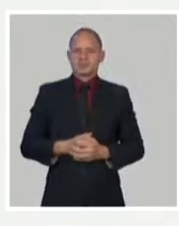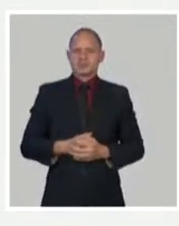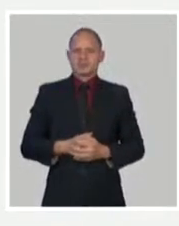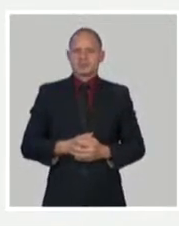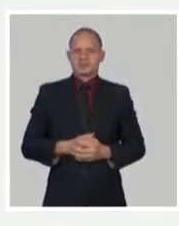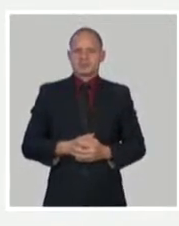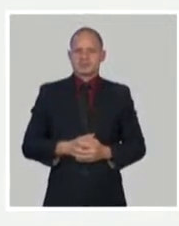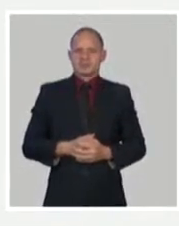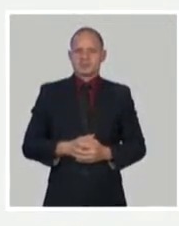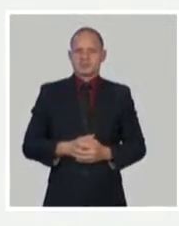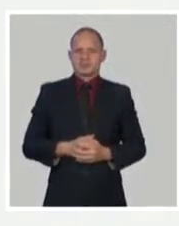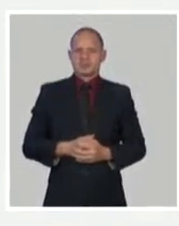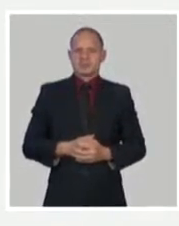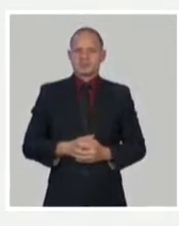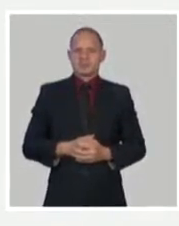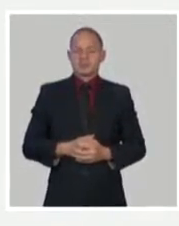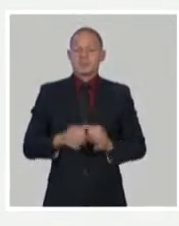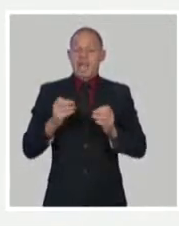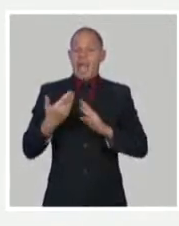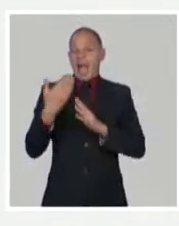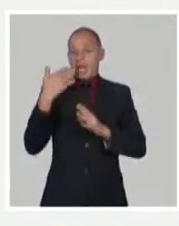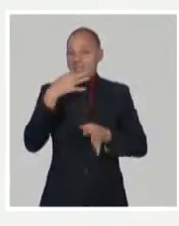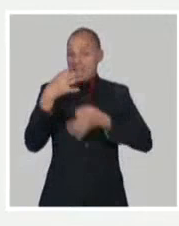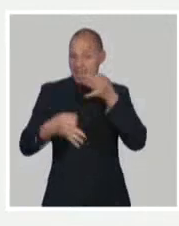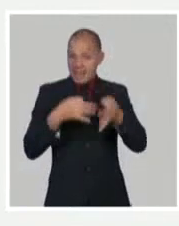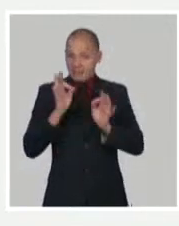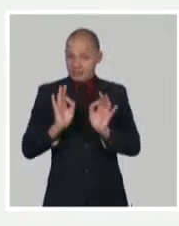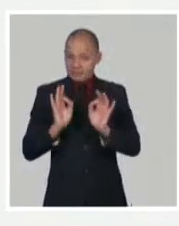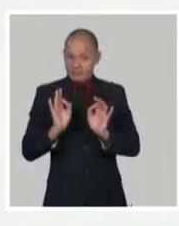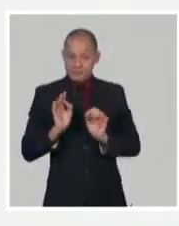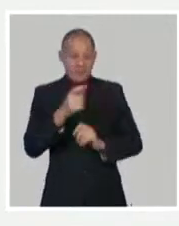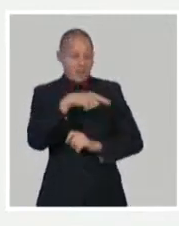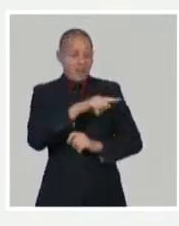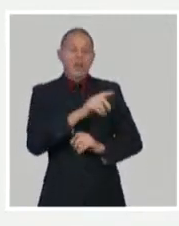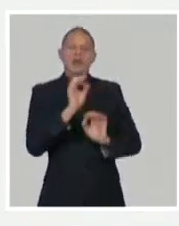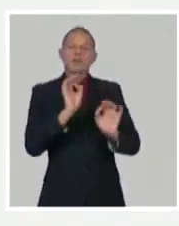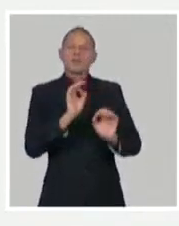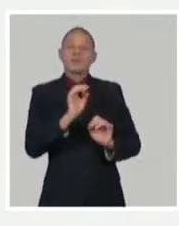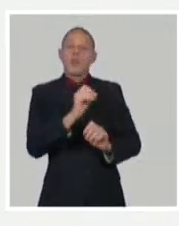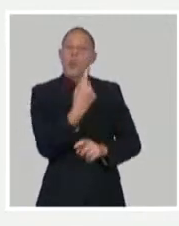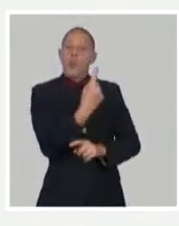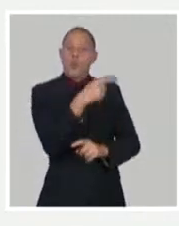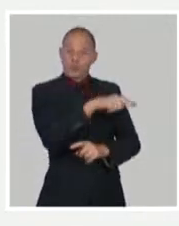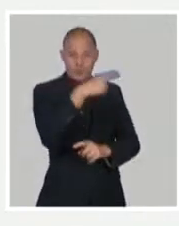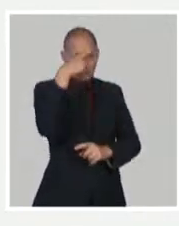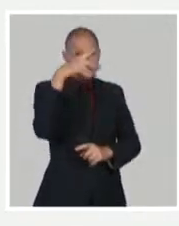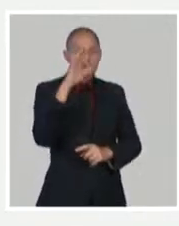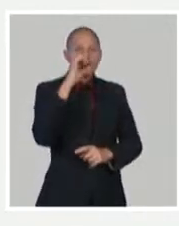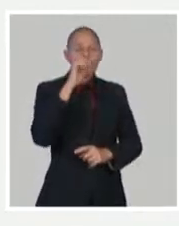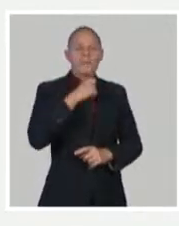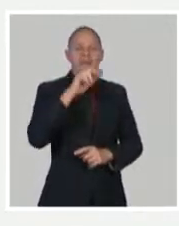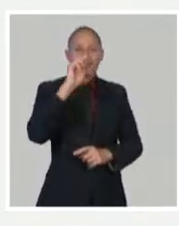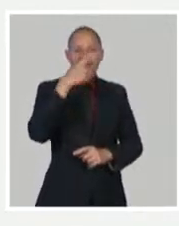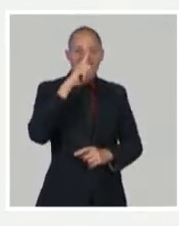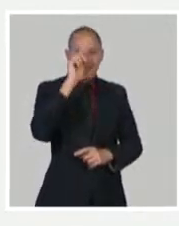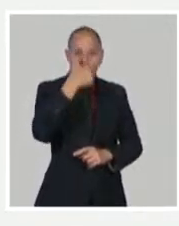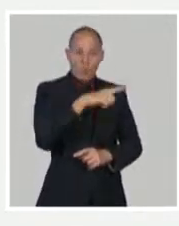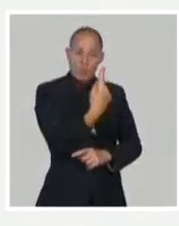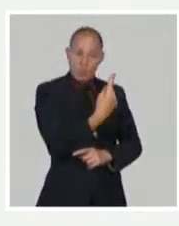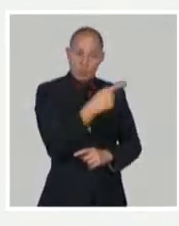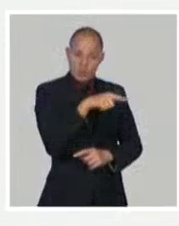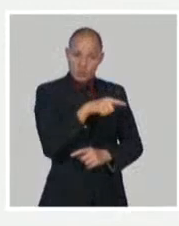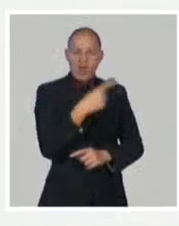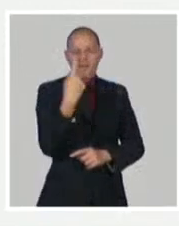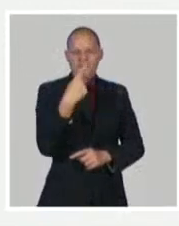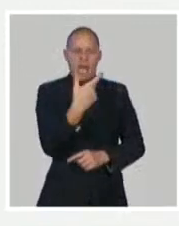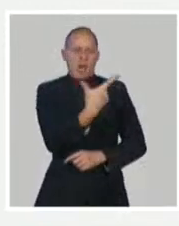de lo que vimos con Soberana 01, que una tercera dosis de Soberana 01 tiene la capacidad